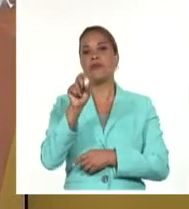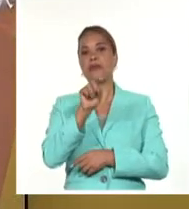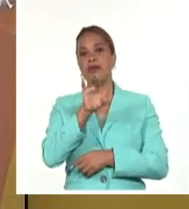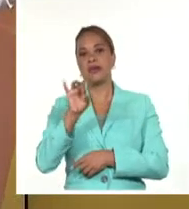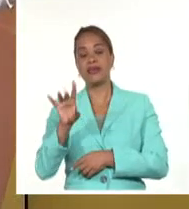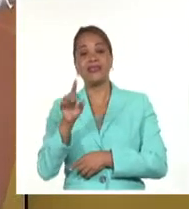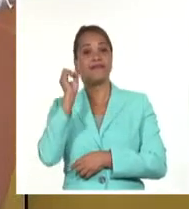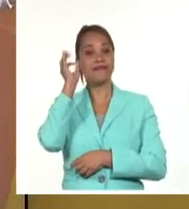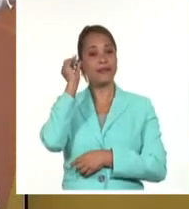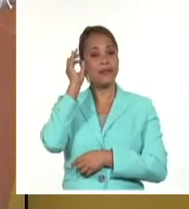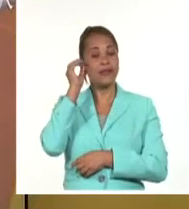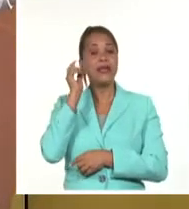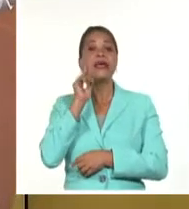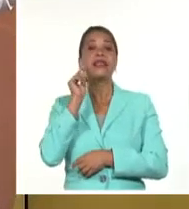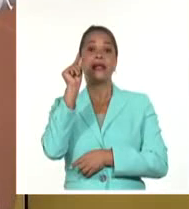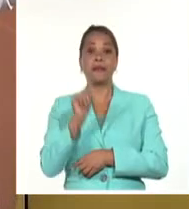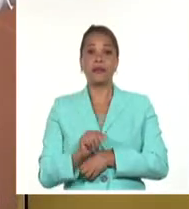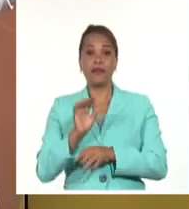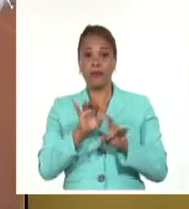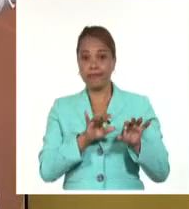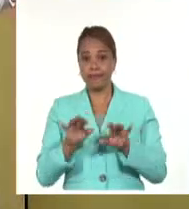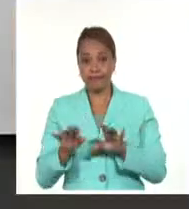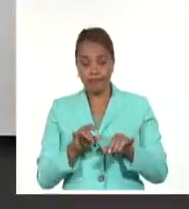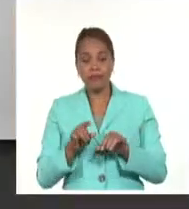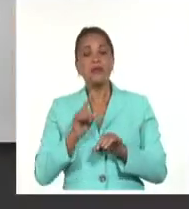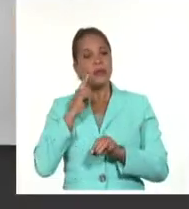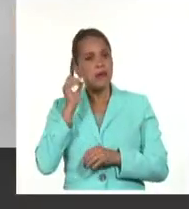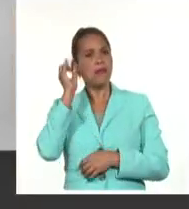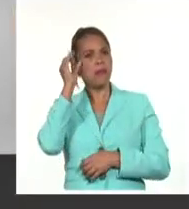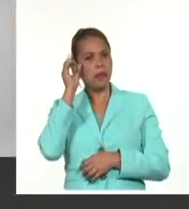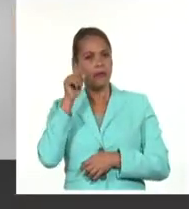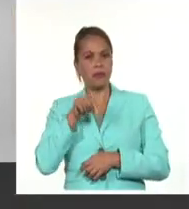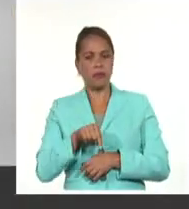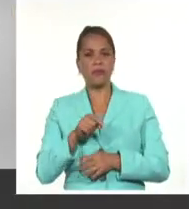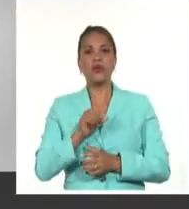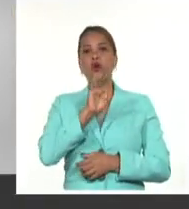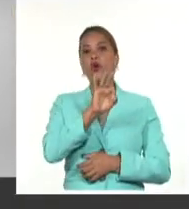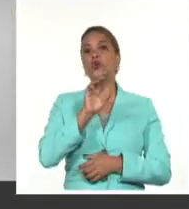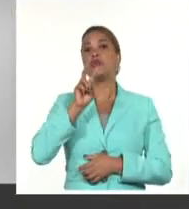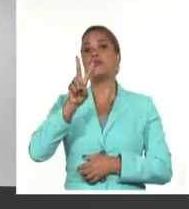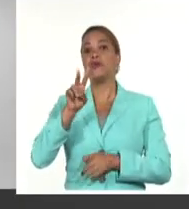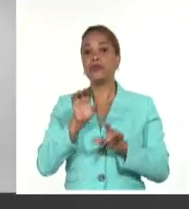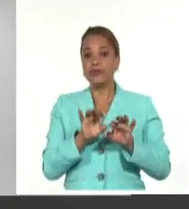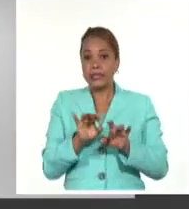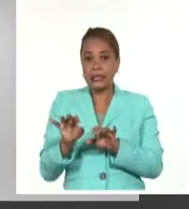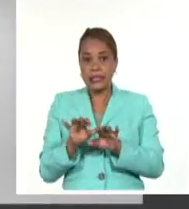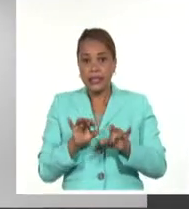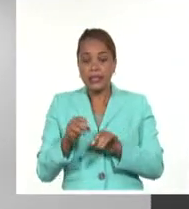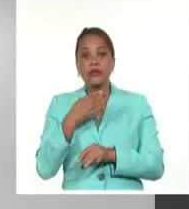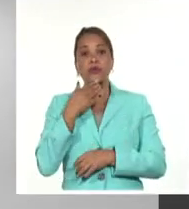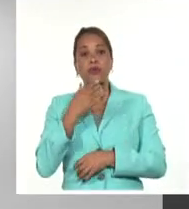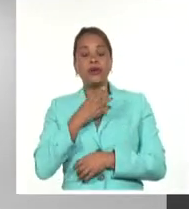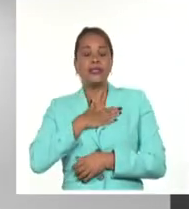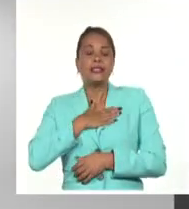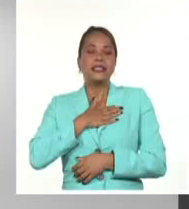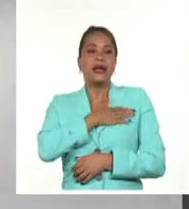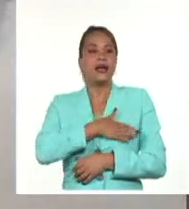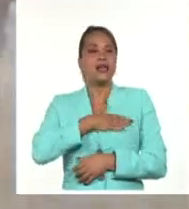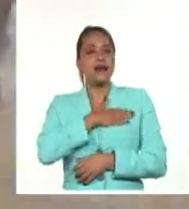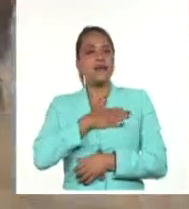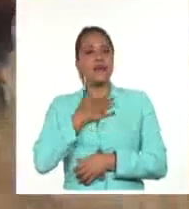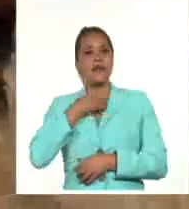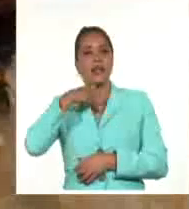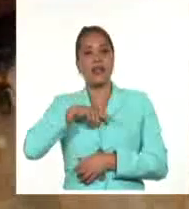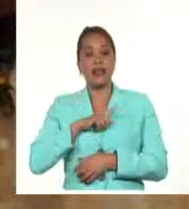por idea del pianista alemán nils frank 88 teclas son capaces de estremecer el alma sonidos